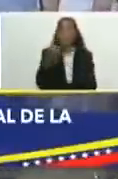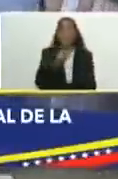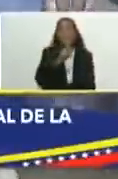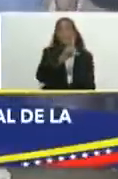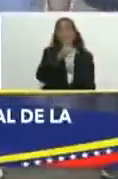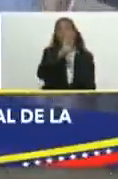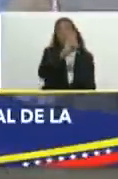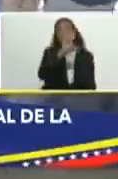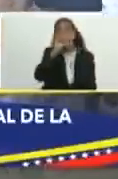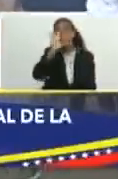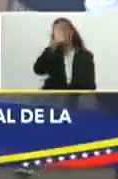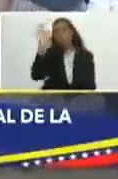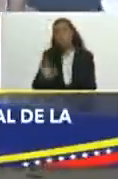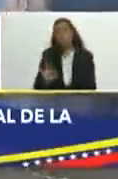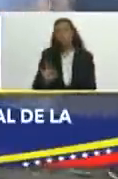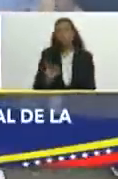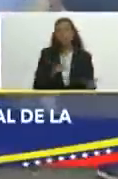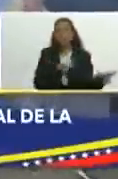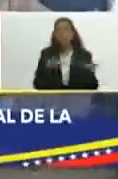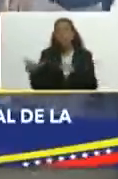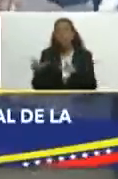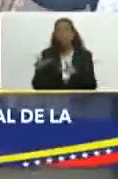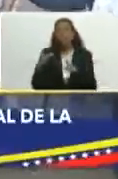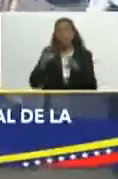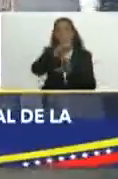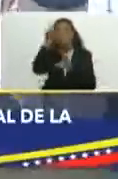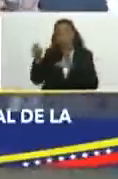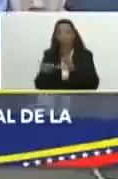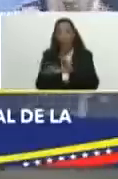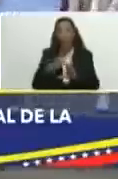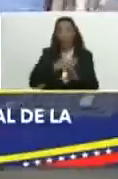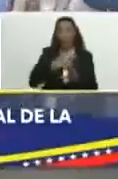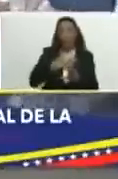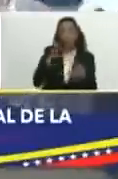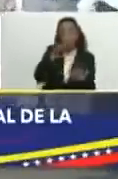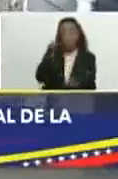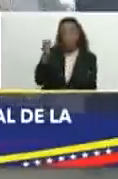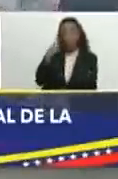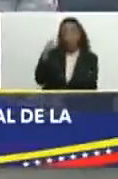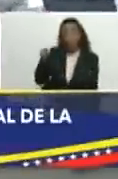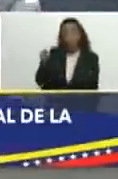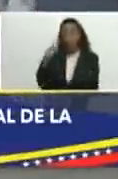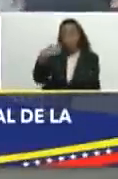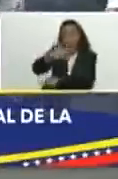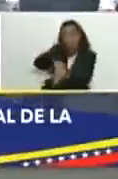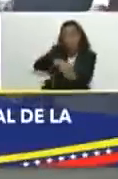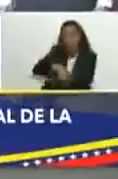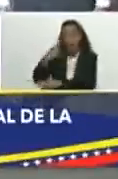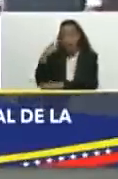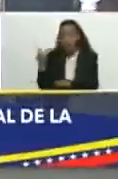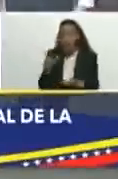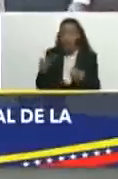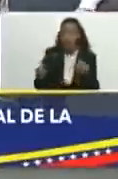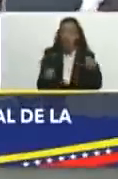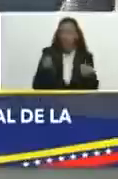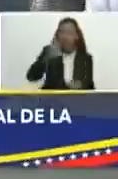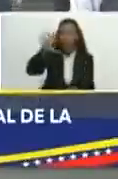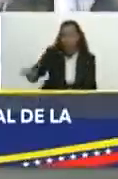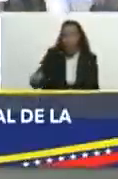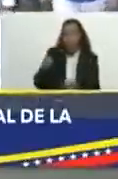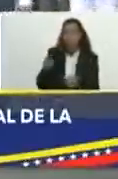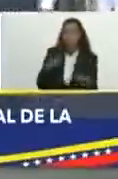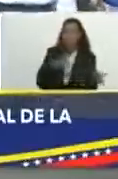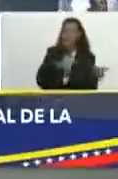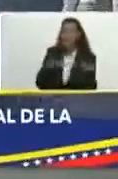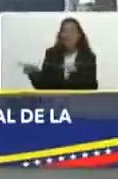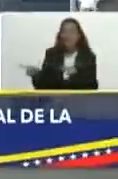Correcto. Ahí es donde el caucho toma la apariencia que nosotros vemos en la calle, cuando vamos a adquirir el caucho. Ya viene